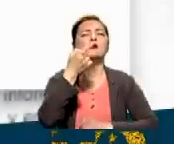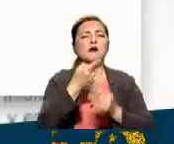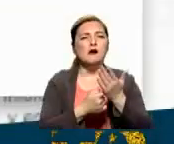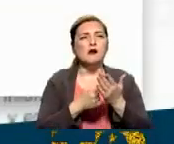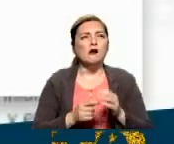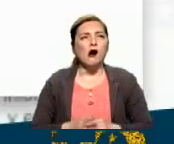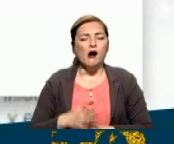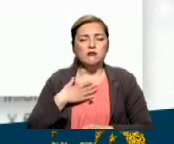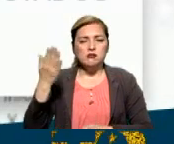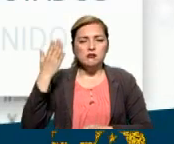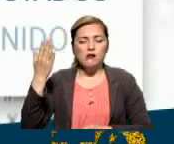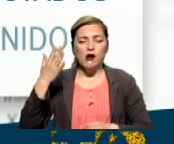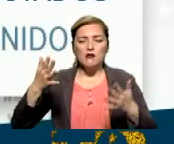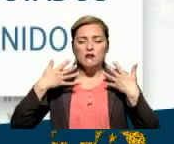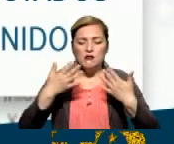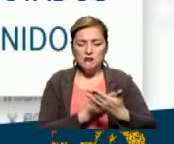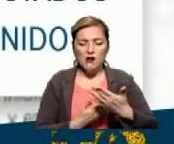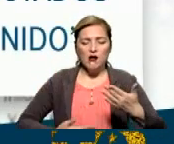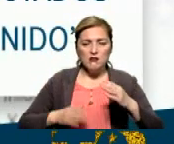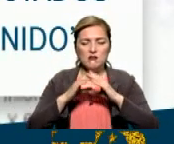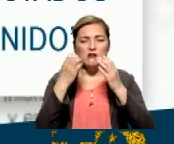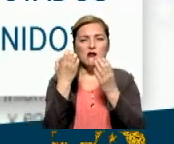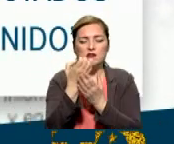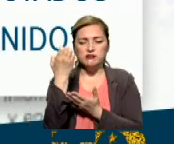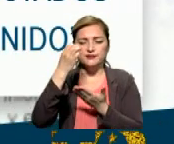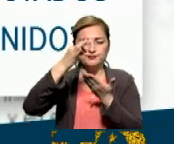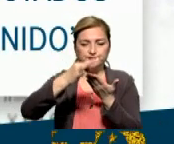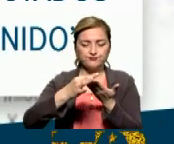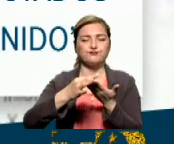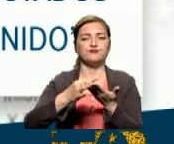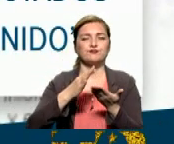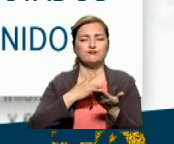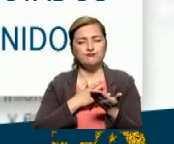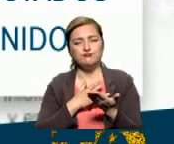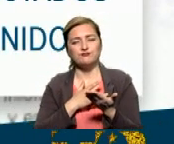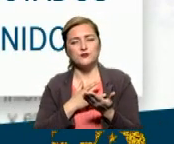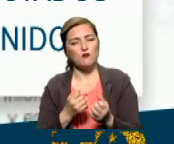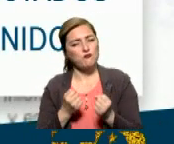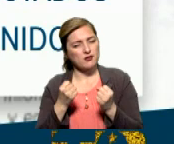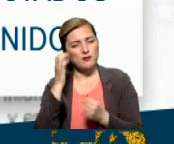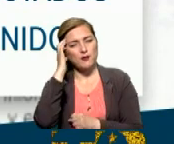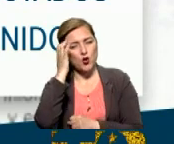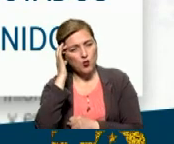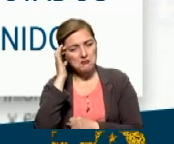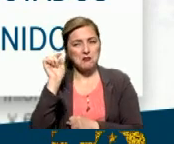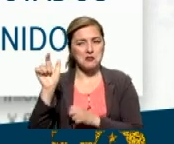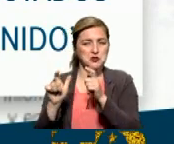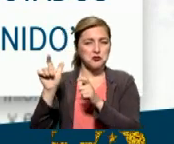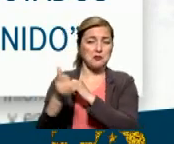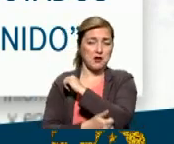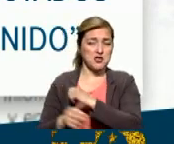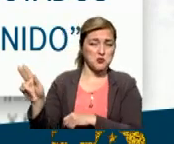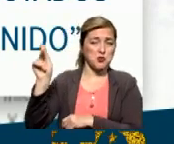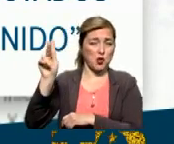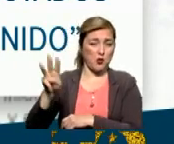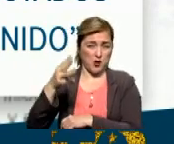siguiente: como alcaldesa de Guayaquil y presidenta del COE cantonal, manifiesto mi profunda preocupación por la posibilidad de que arriben al país